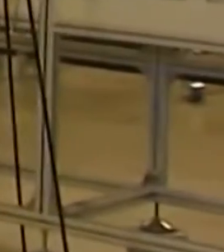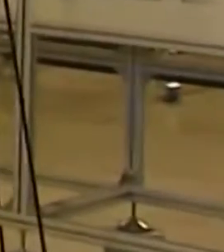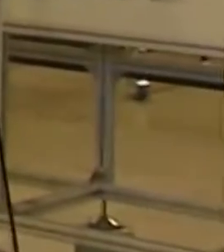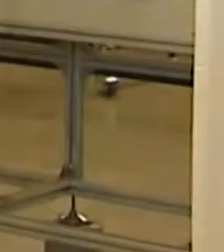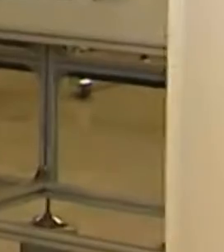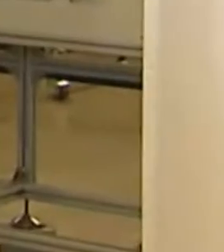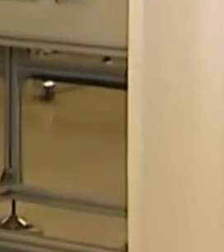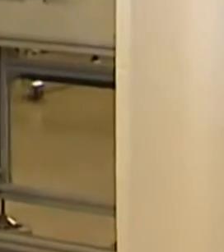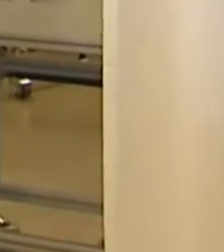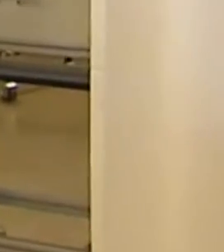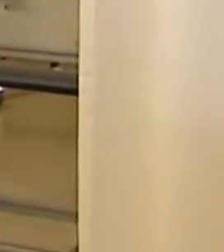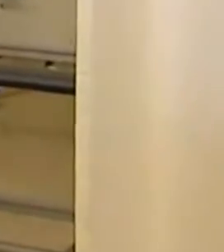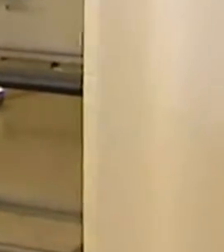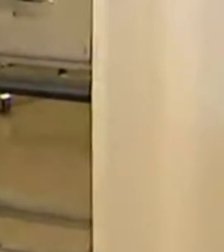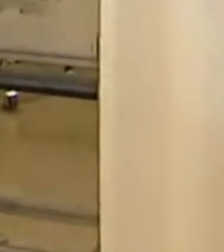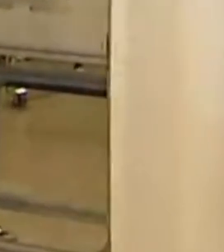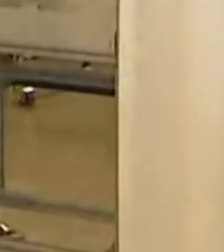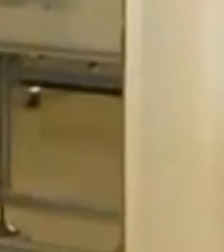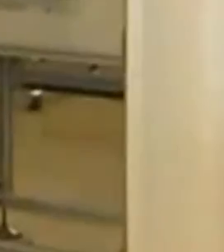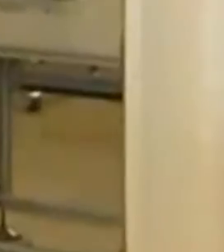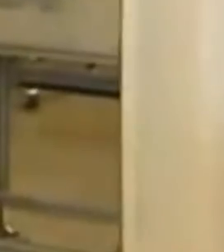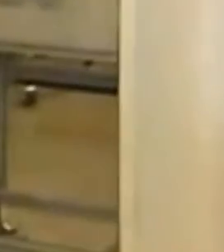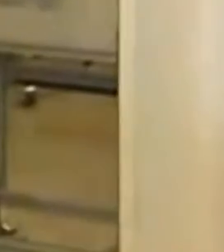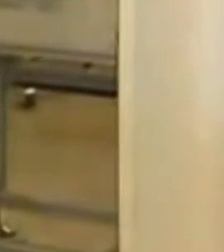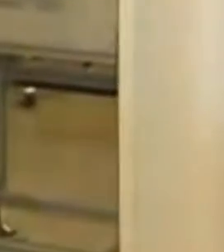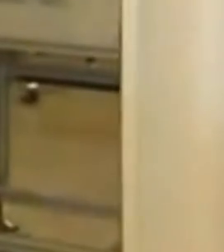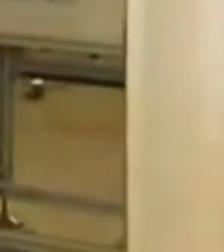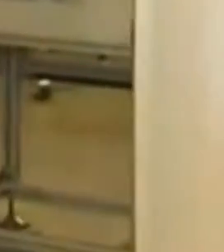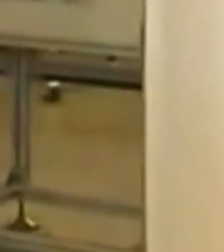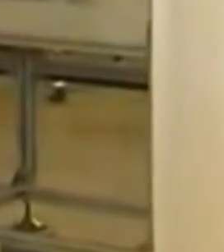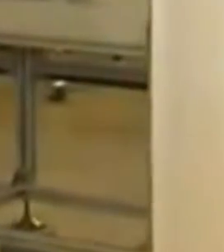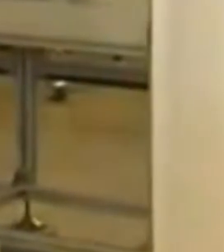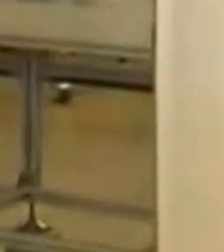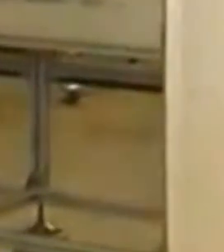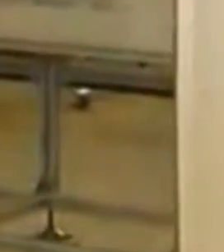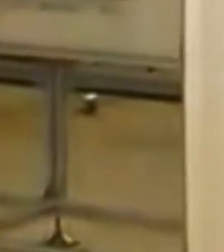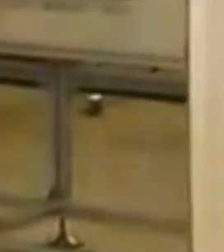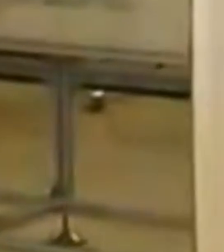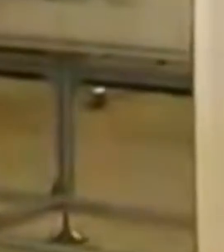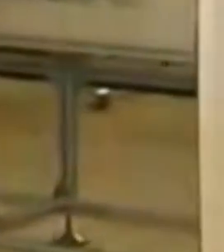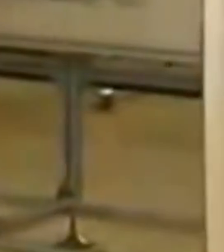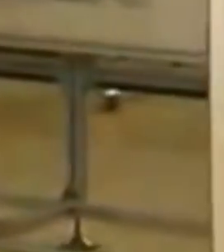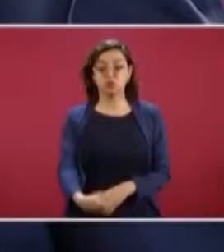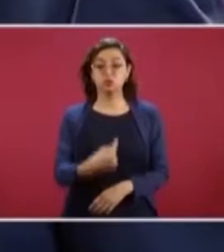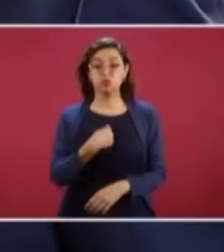entre distintos sectores políticos de mexico que consideran que podrían conducir incluso a una intervención estadounidense